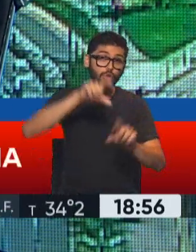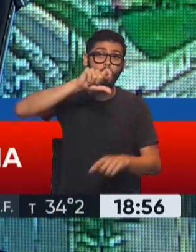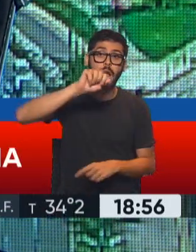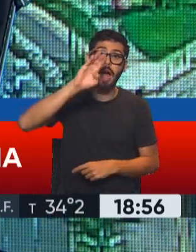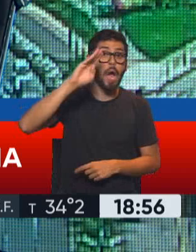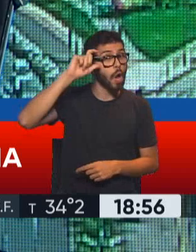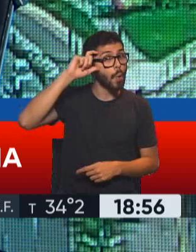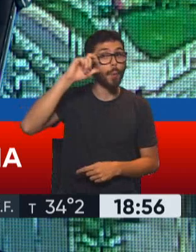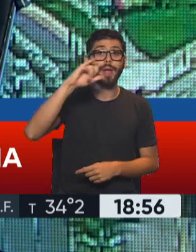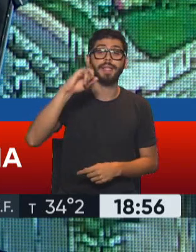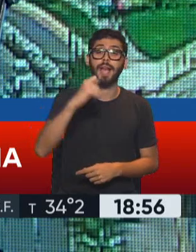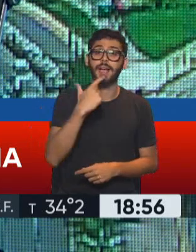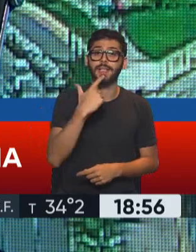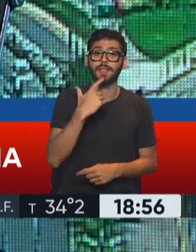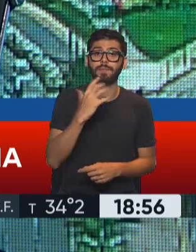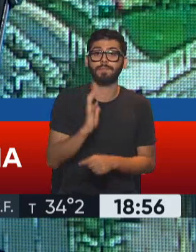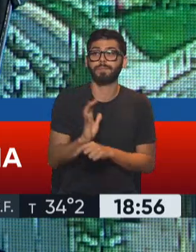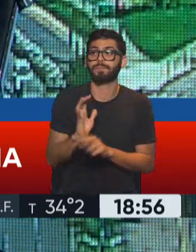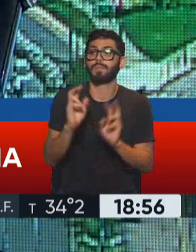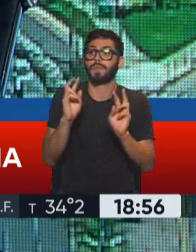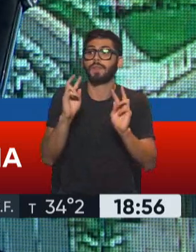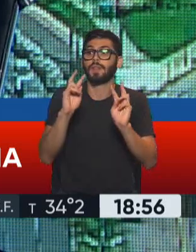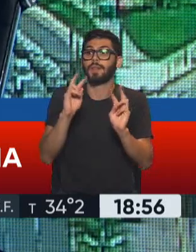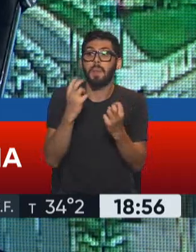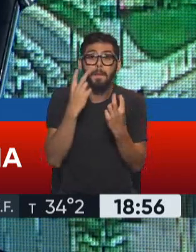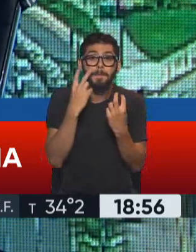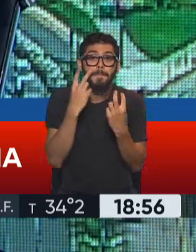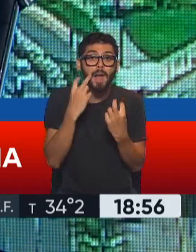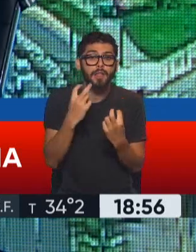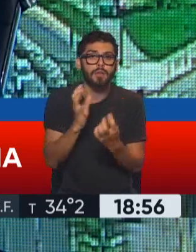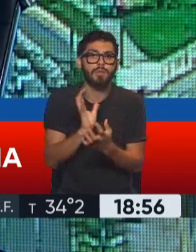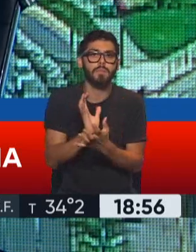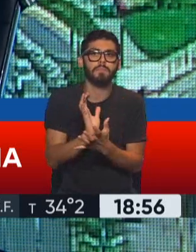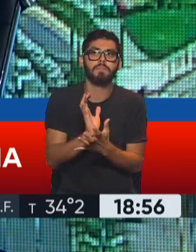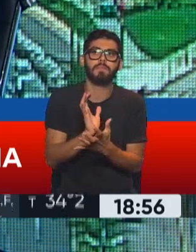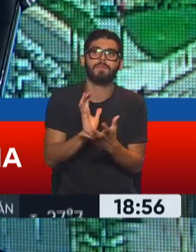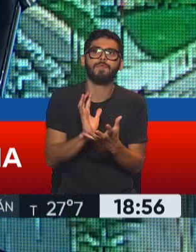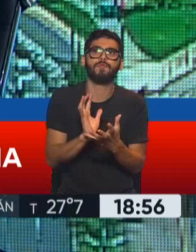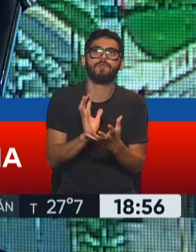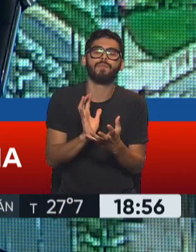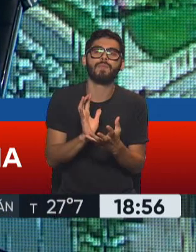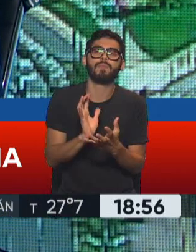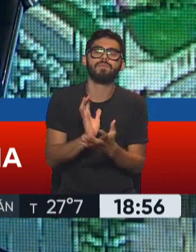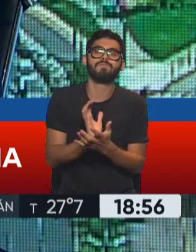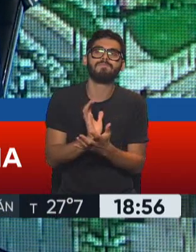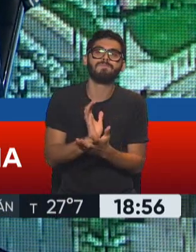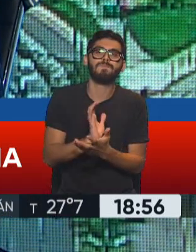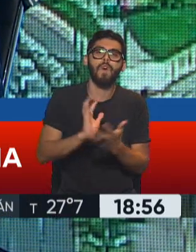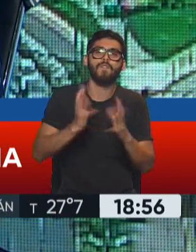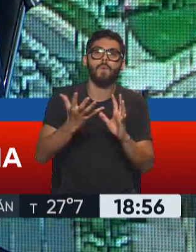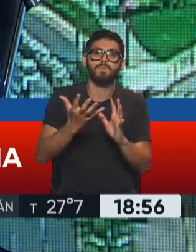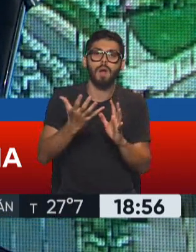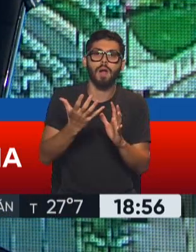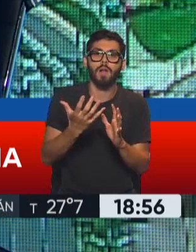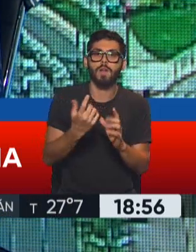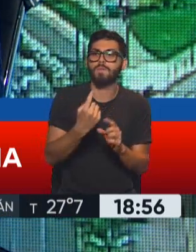significó una, desde el punto de vista investigativo, una especie de puja entre la pista Jabrán y